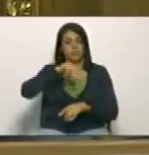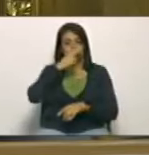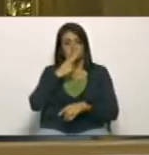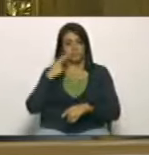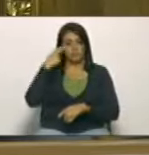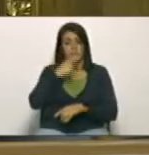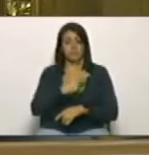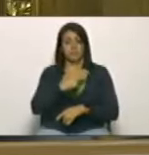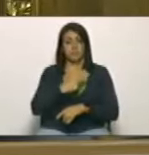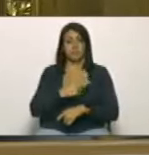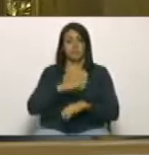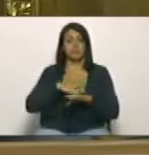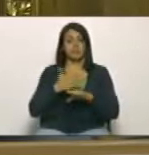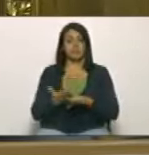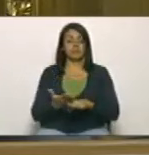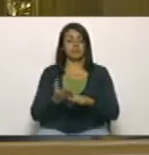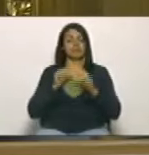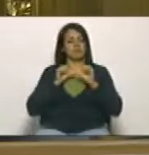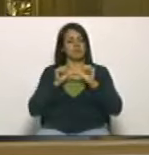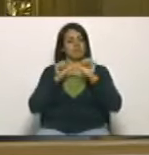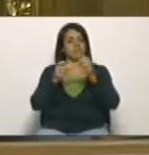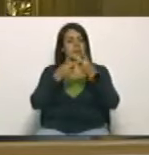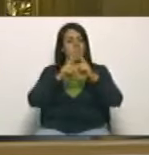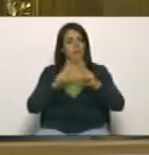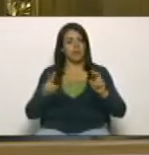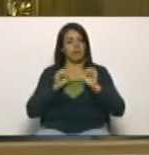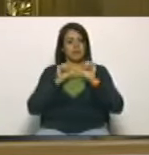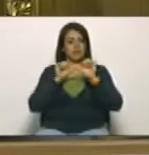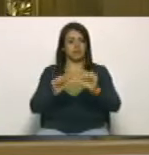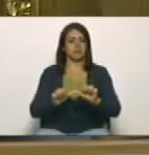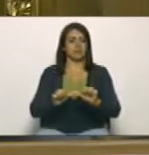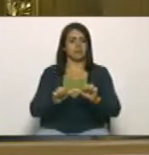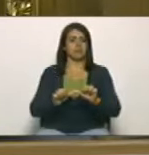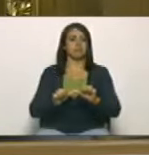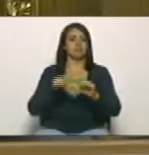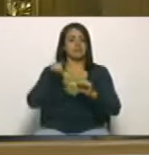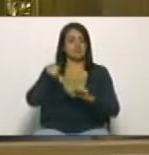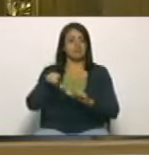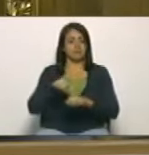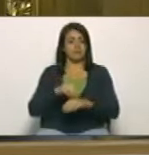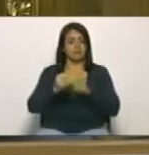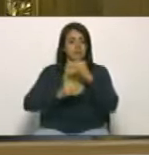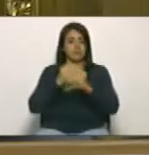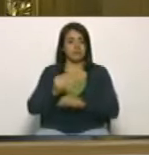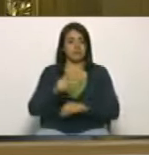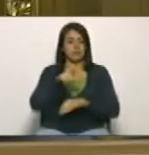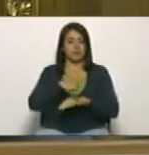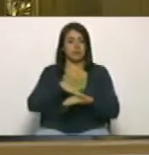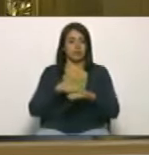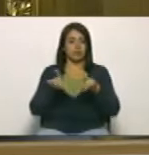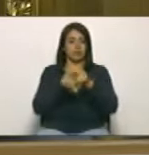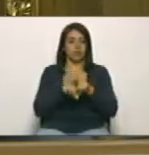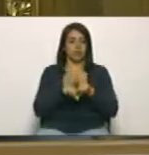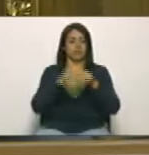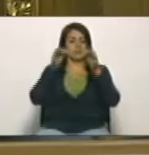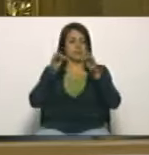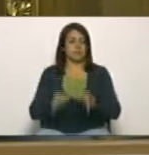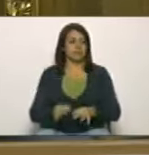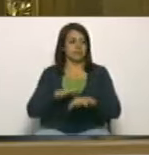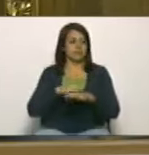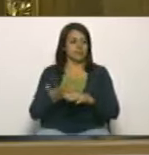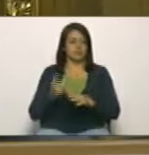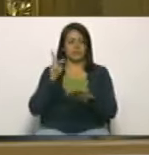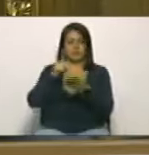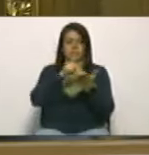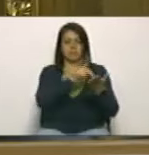compromiso irrestricto con la consecución de una paz duradera para el hermano Estado de Palestina, así como la concreción de su